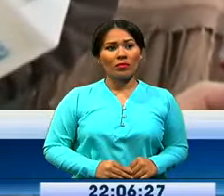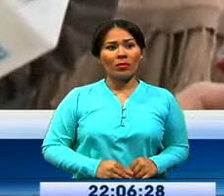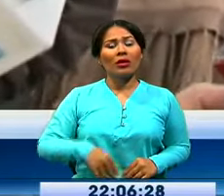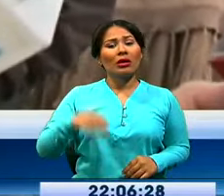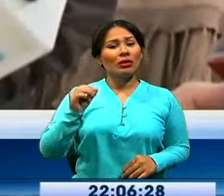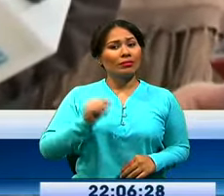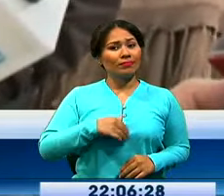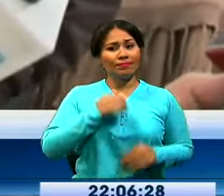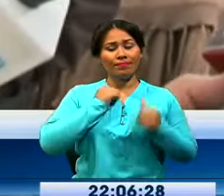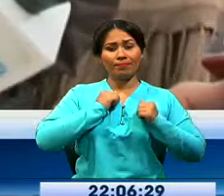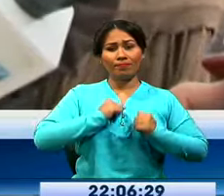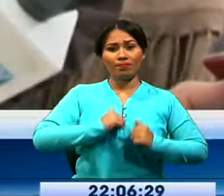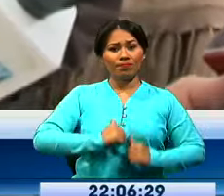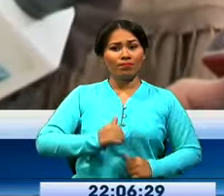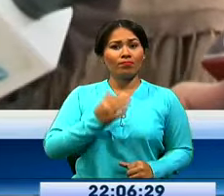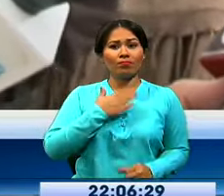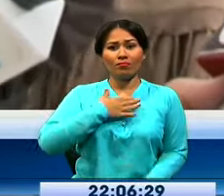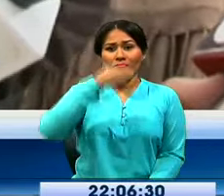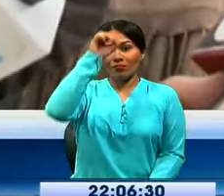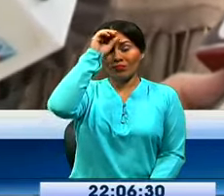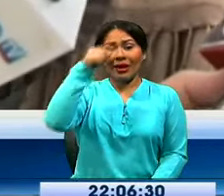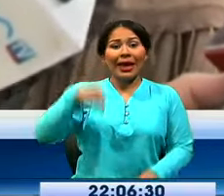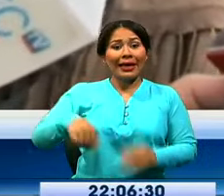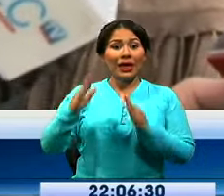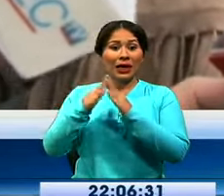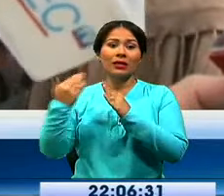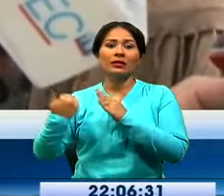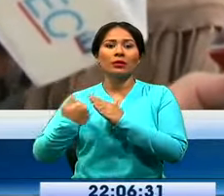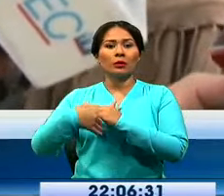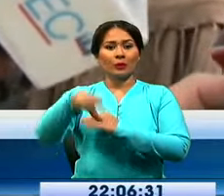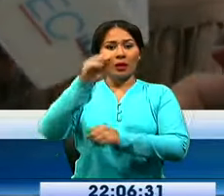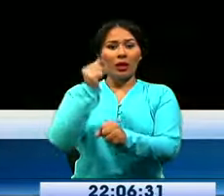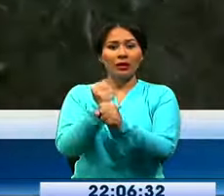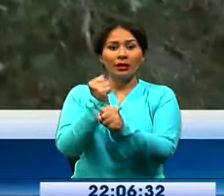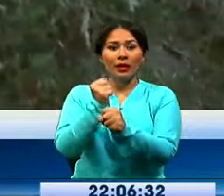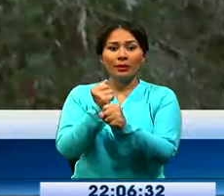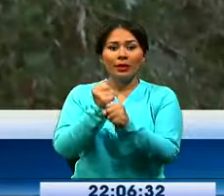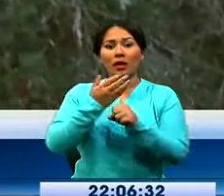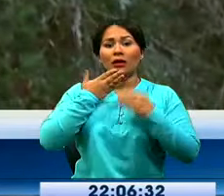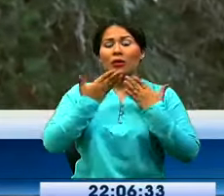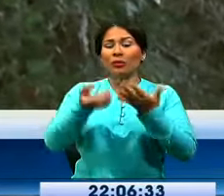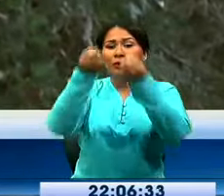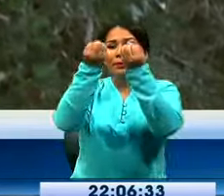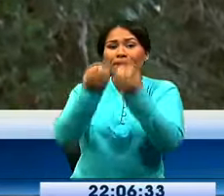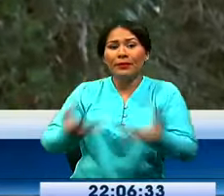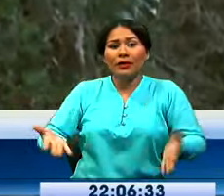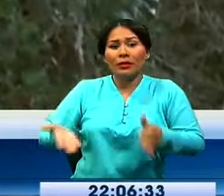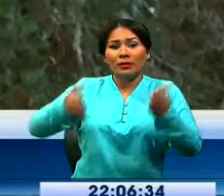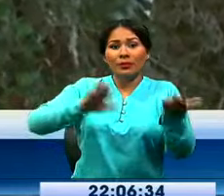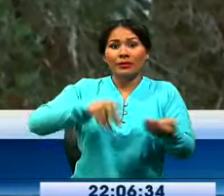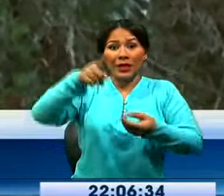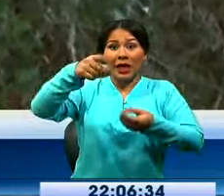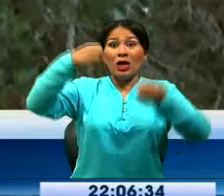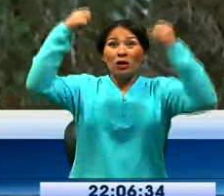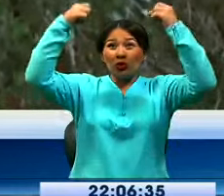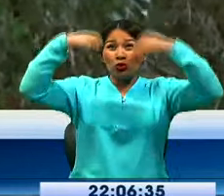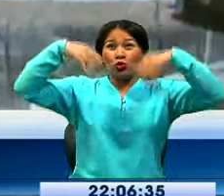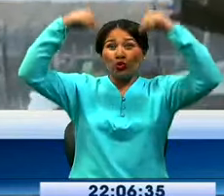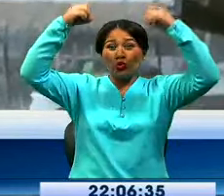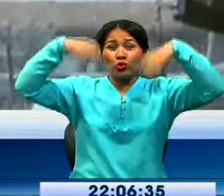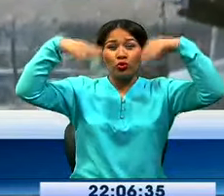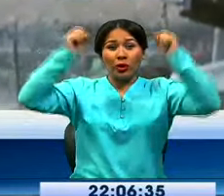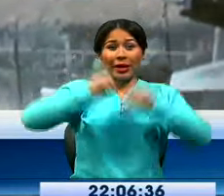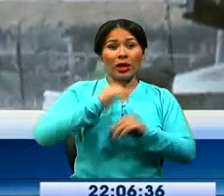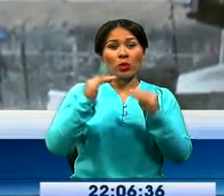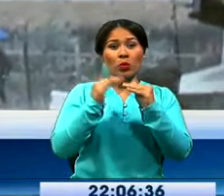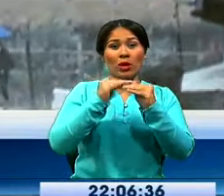Agricultura. Si hemos sabido trabajar, a veces no había. Como que el cielo también lloraba la partida de las dos personas.